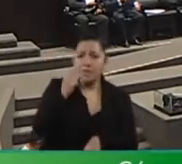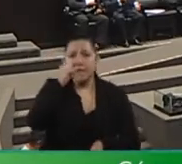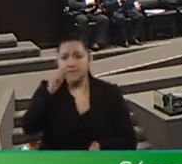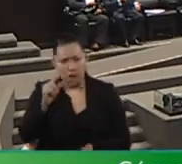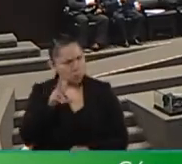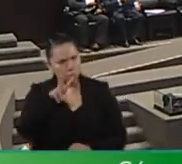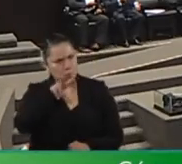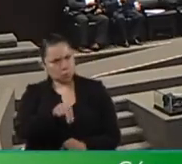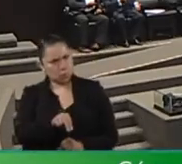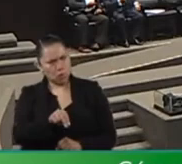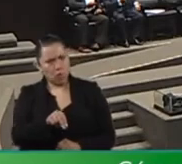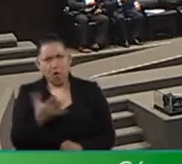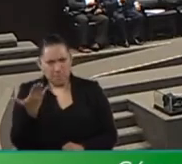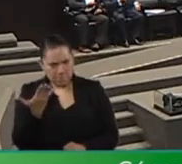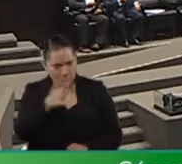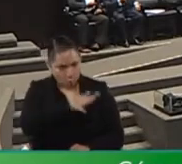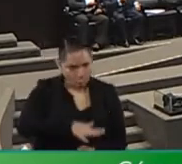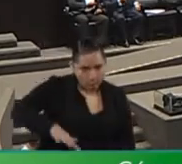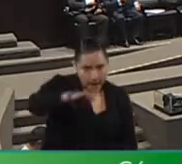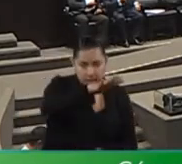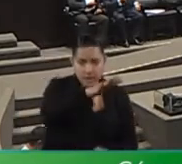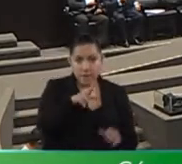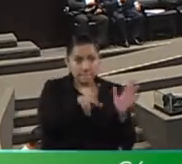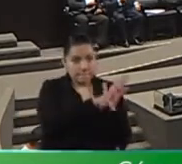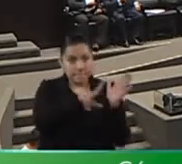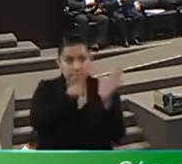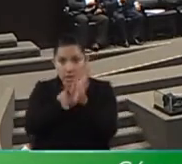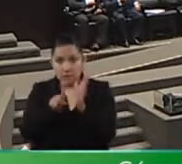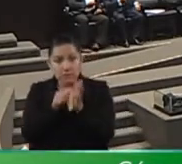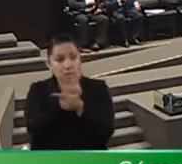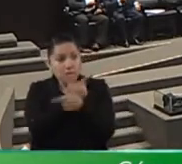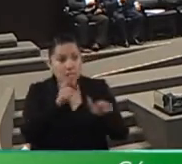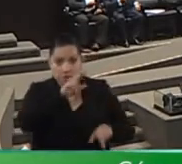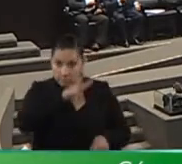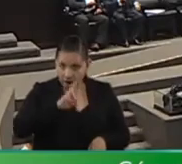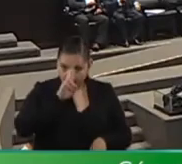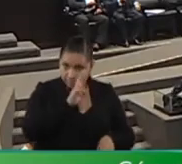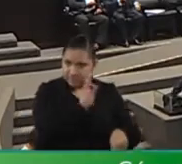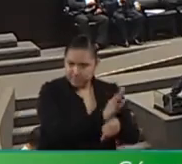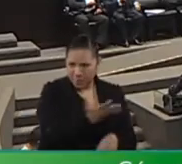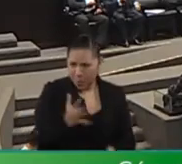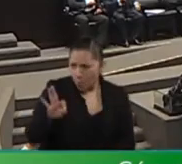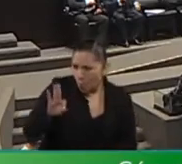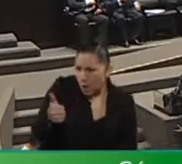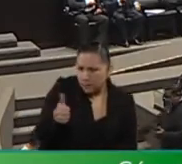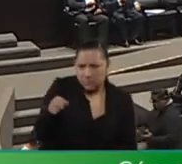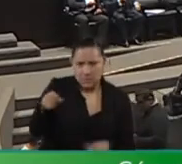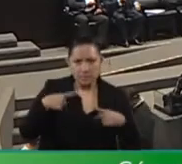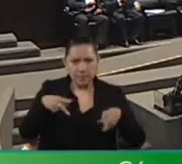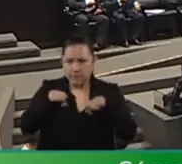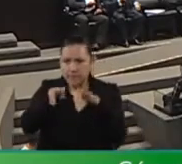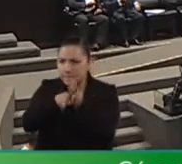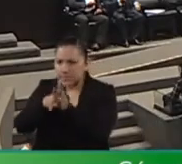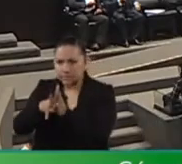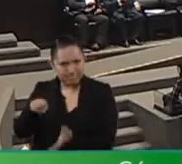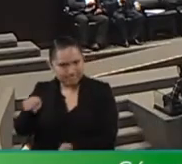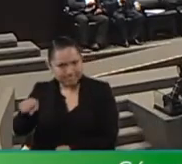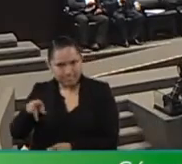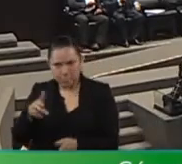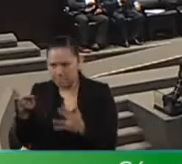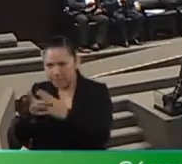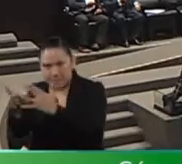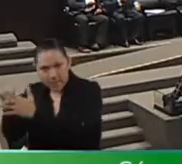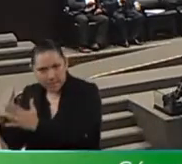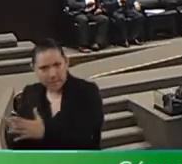de prensa, con 46 periodistas asesinados, 4 desaparecidos,